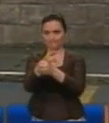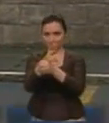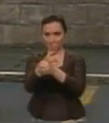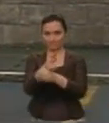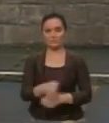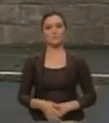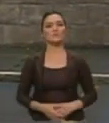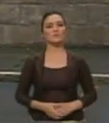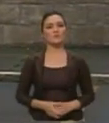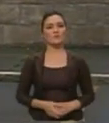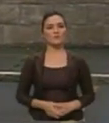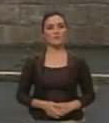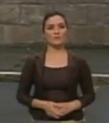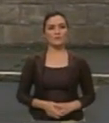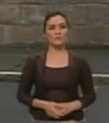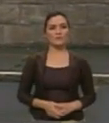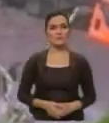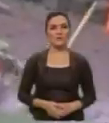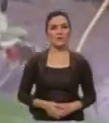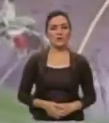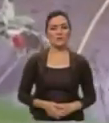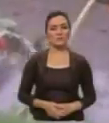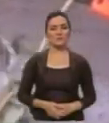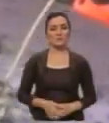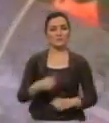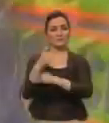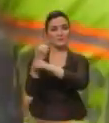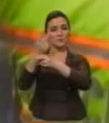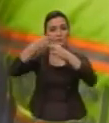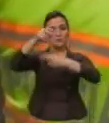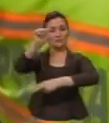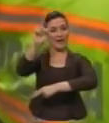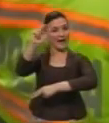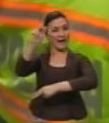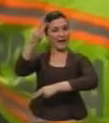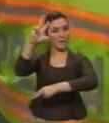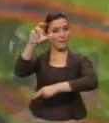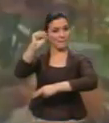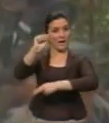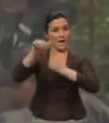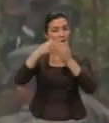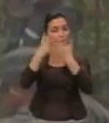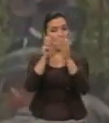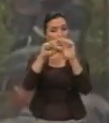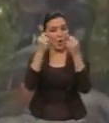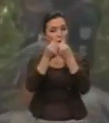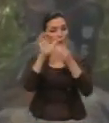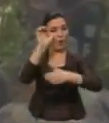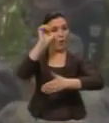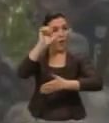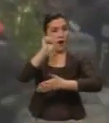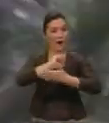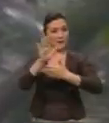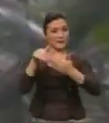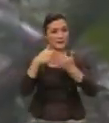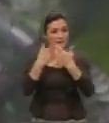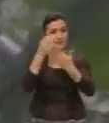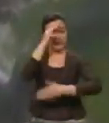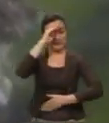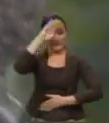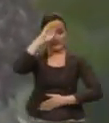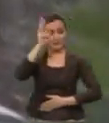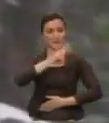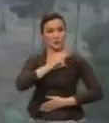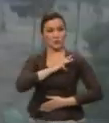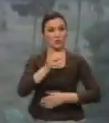Gerardo Garófalo. Veamos. Un avión Arabá perteneciente al grupo aéreo del ejército ecuatoriano con matrícula E-206 se accidentó